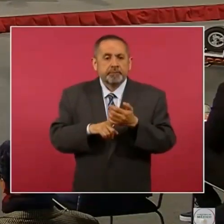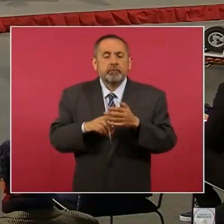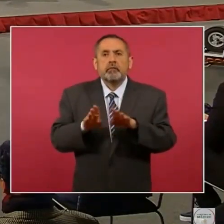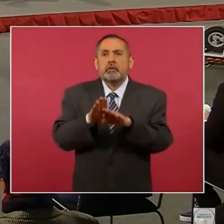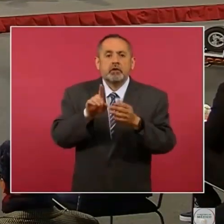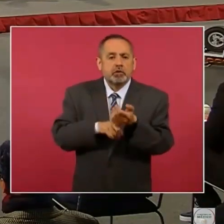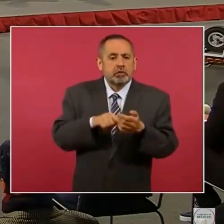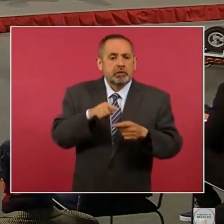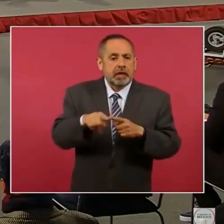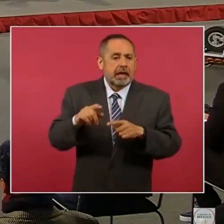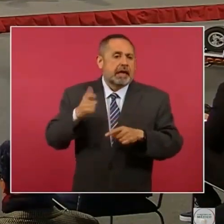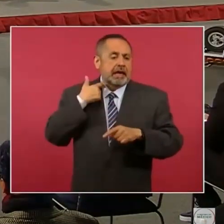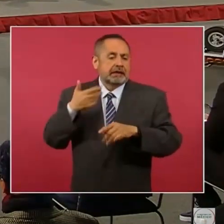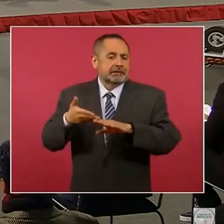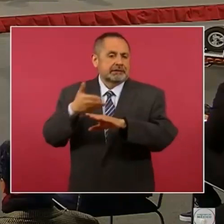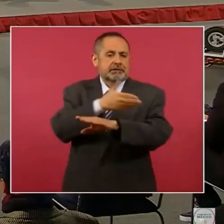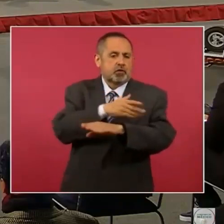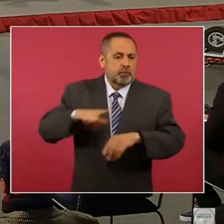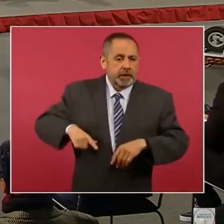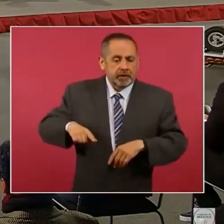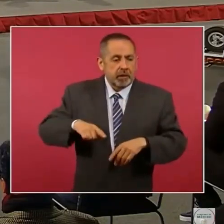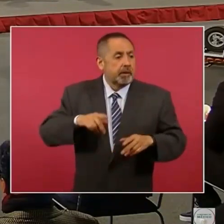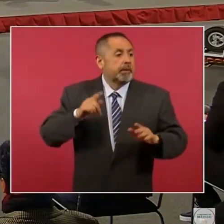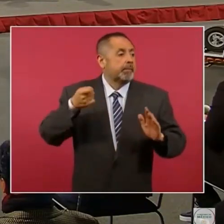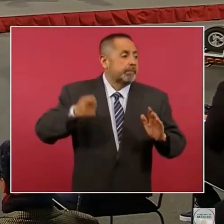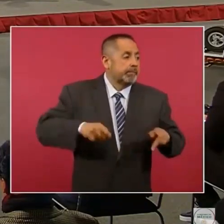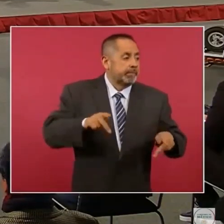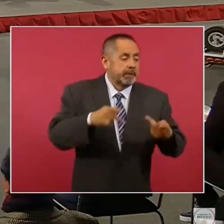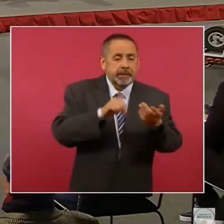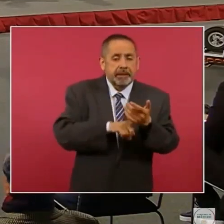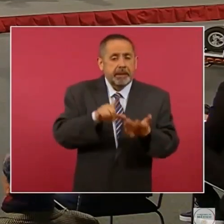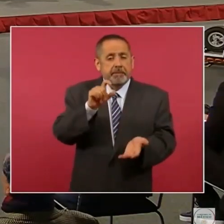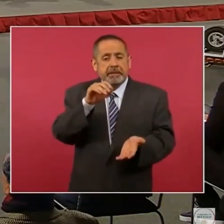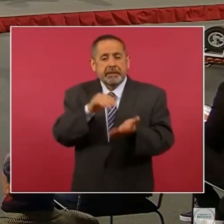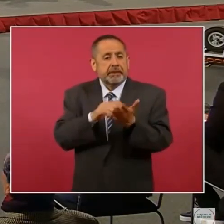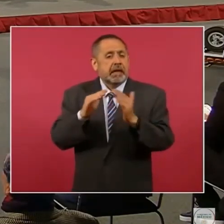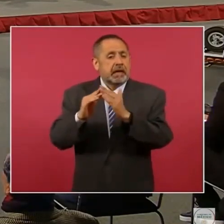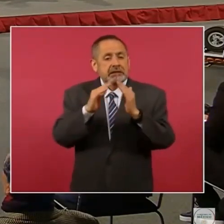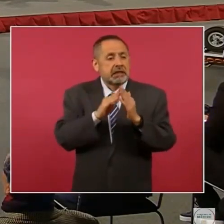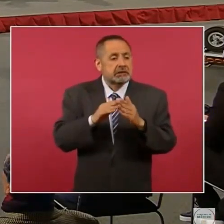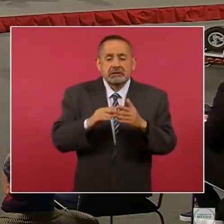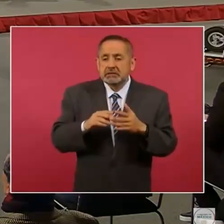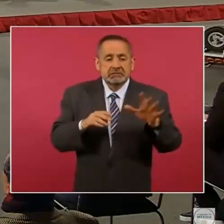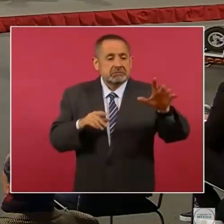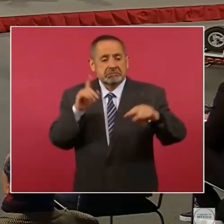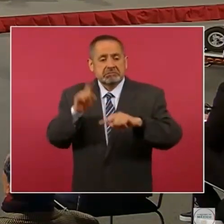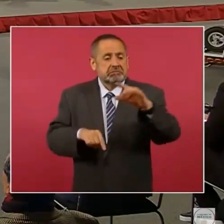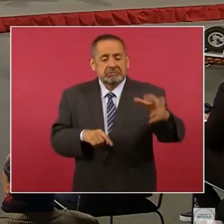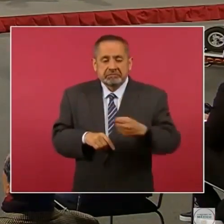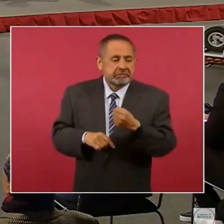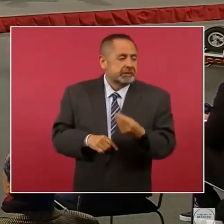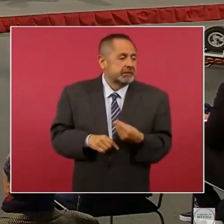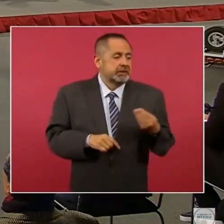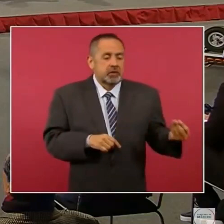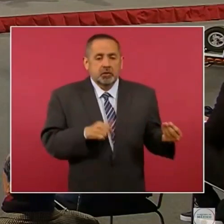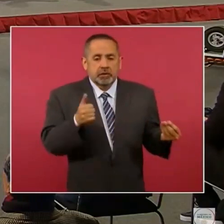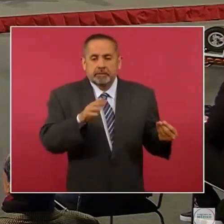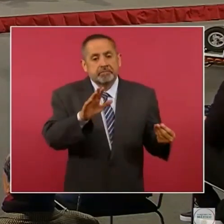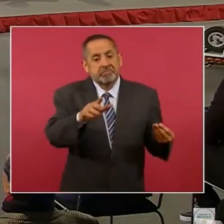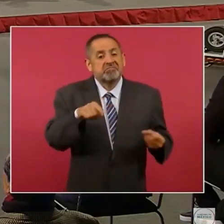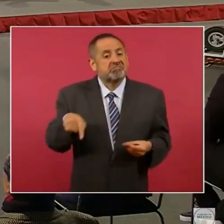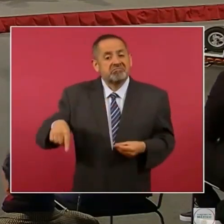cabo durante la administración pasada, que más o menos eran 20 mil casas que se vendían a terceros, el Infonavit por esa actividad le